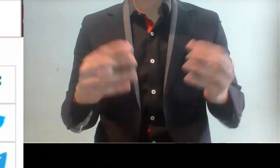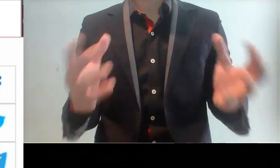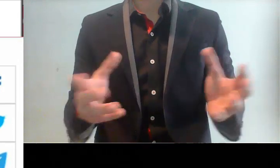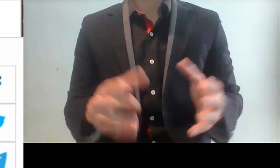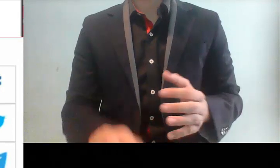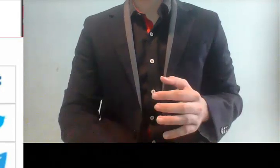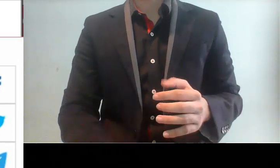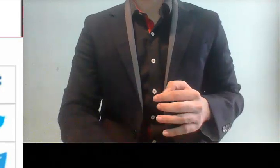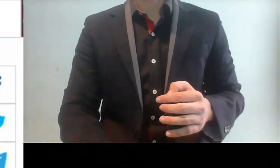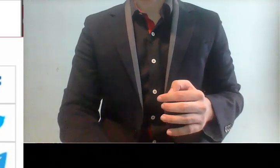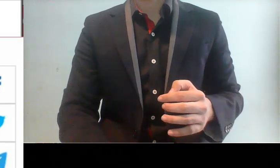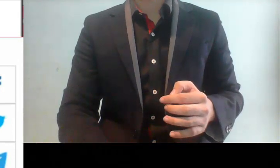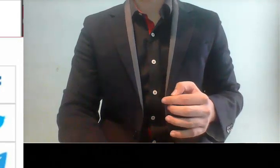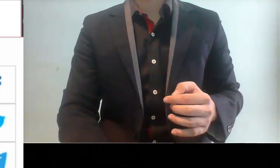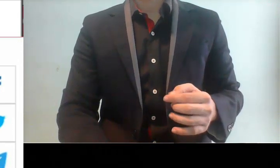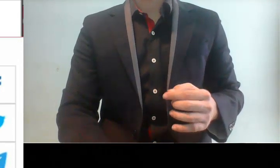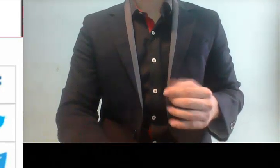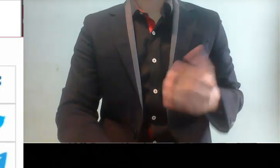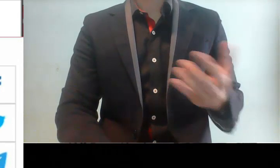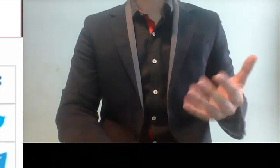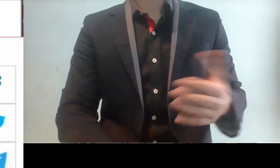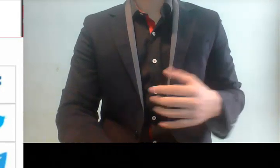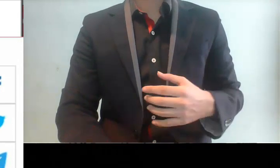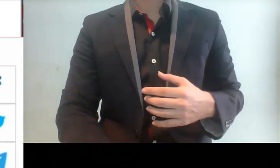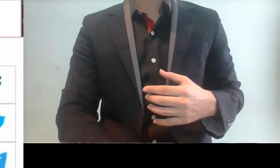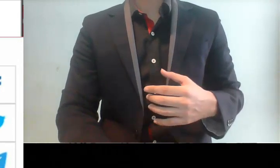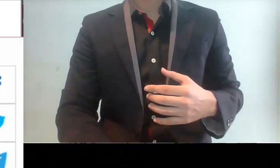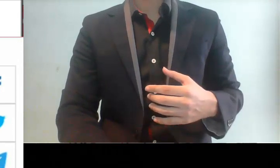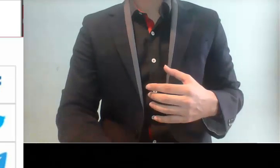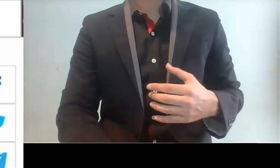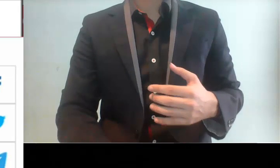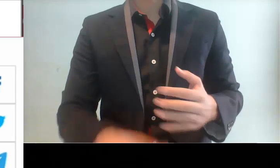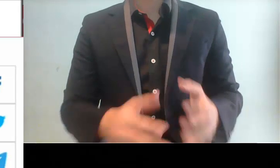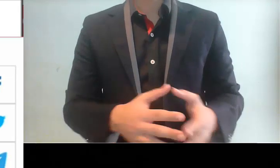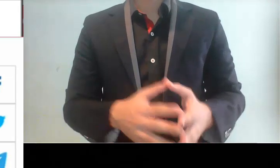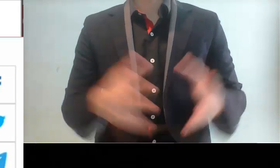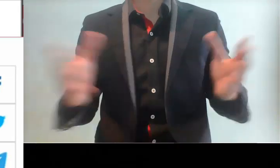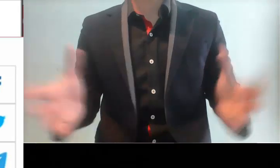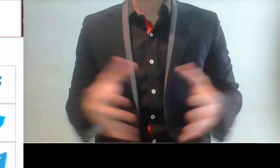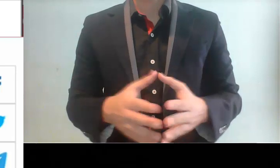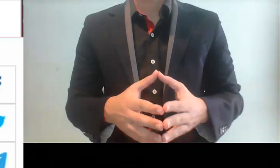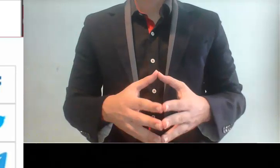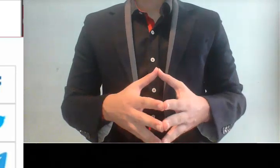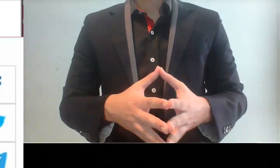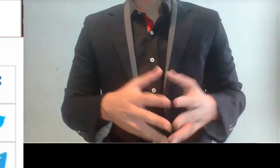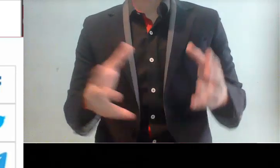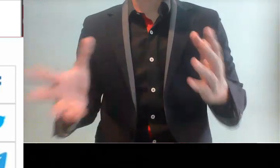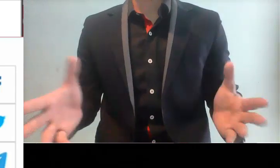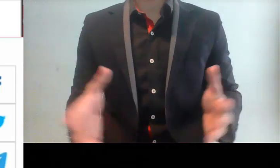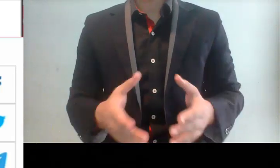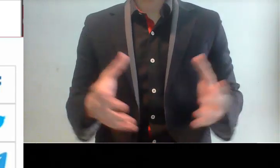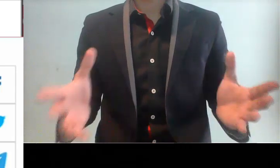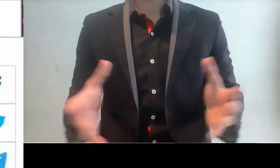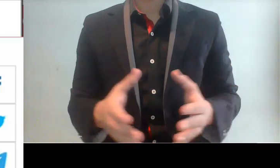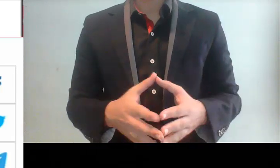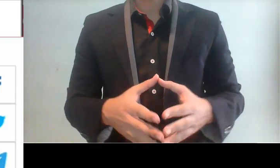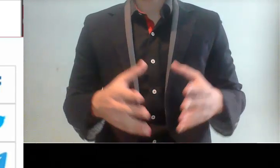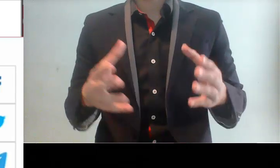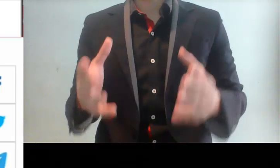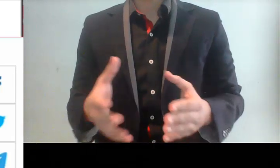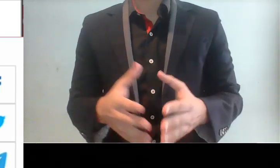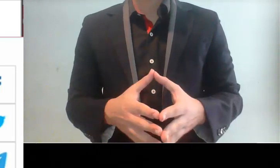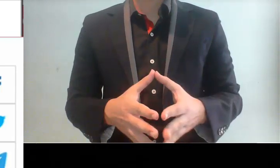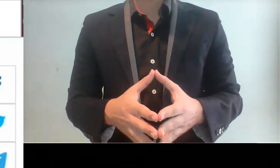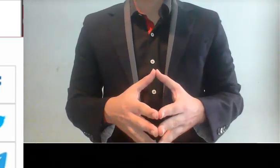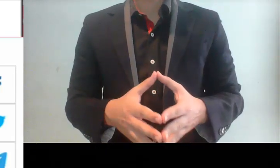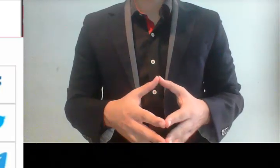los organismos pues en sí en general, lo cual genera un desequilibrio. Y una cosa muy importante sobre todo que se menciona en esta nota,